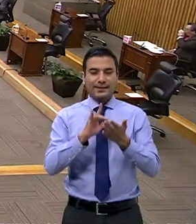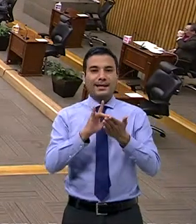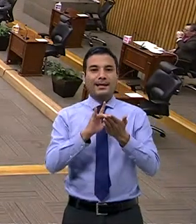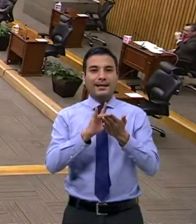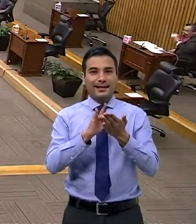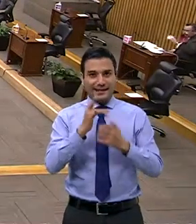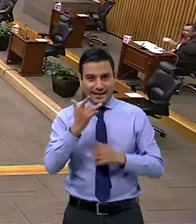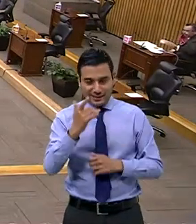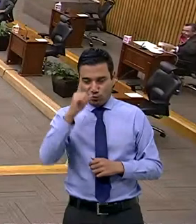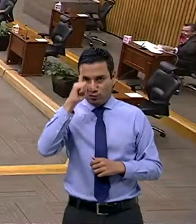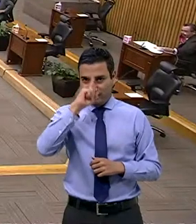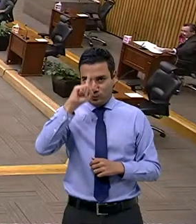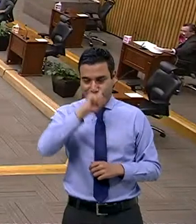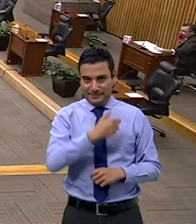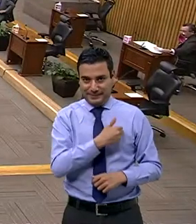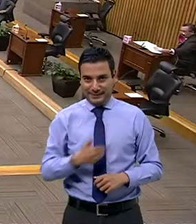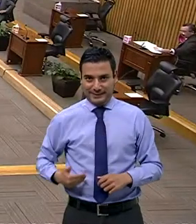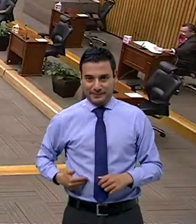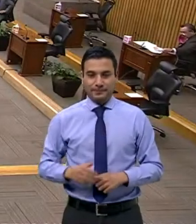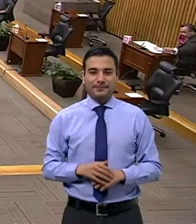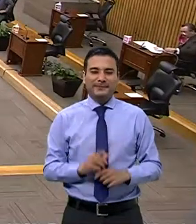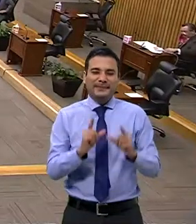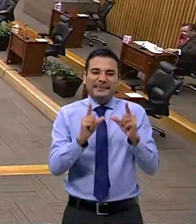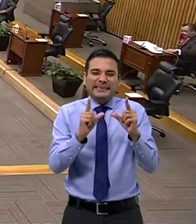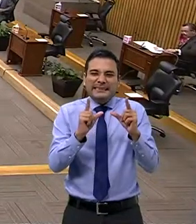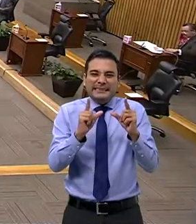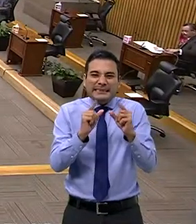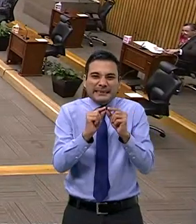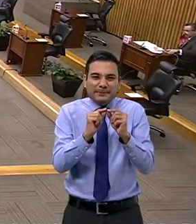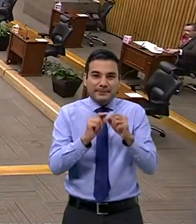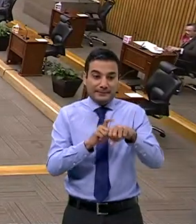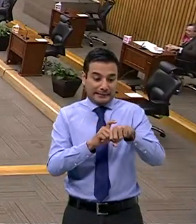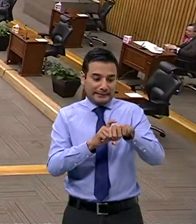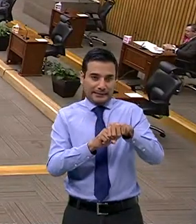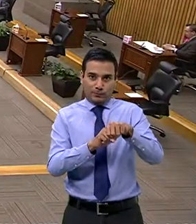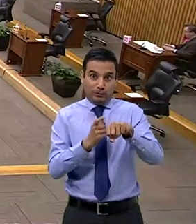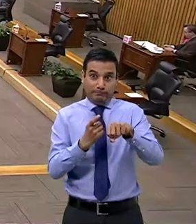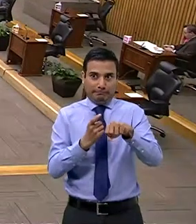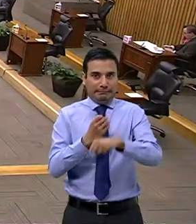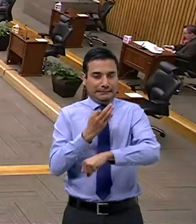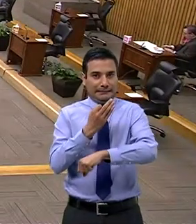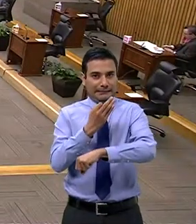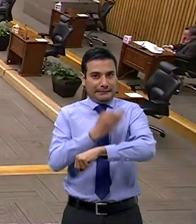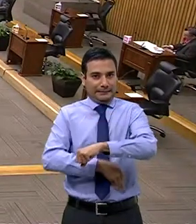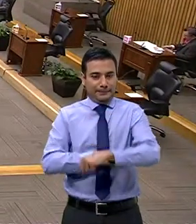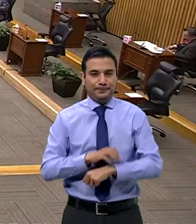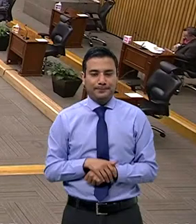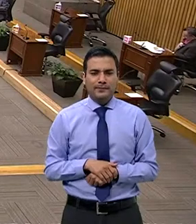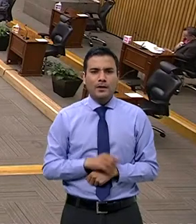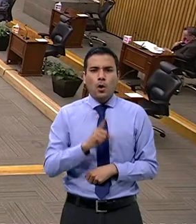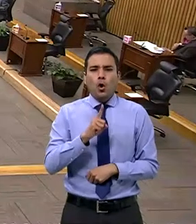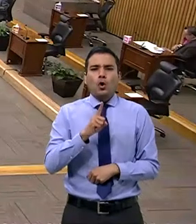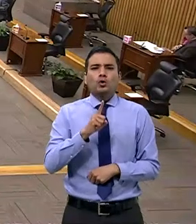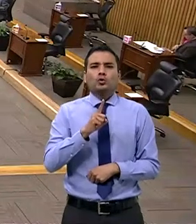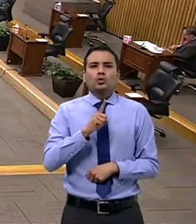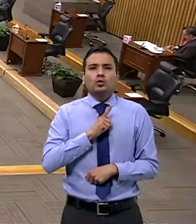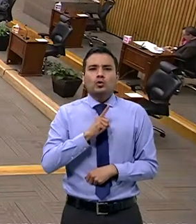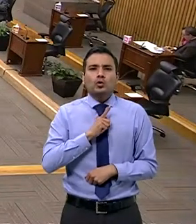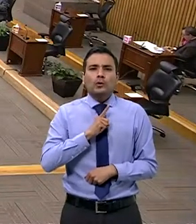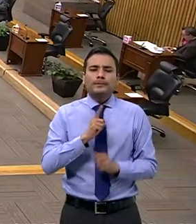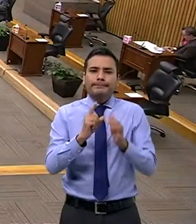consideró presidente breve en aras del tiempo que nos ocupa solamente para expresar